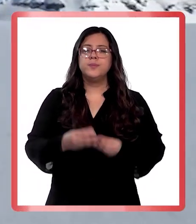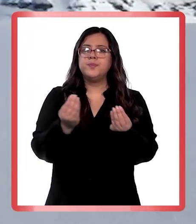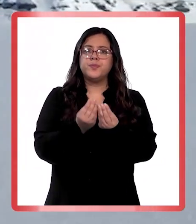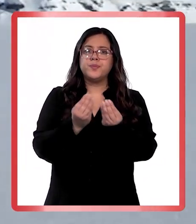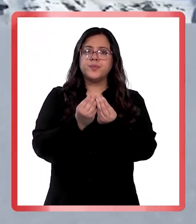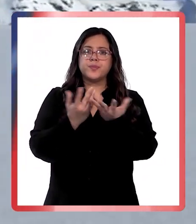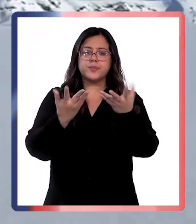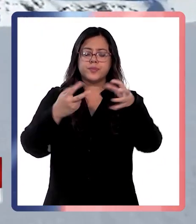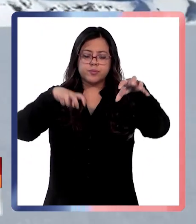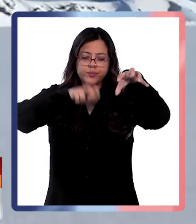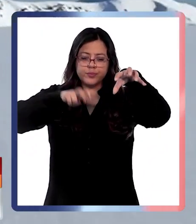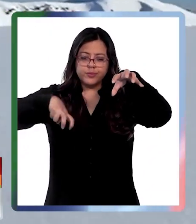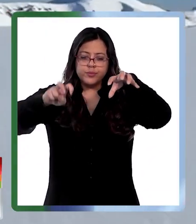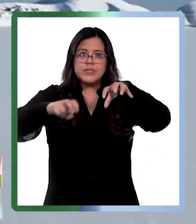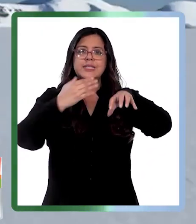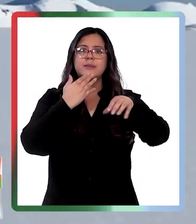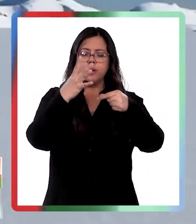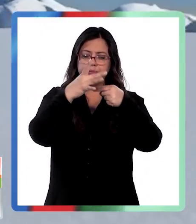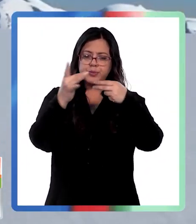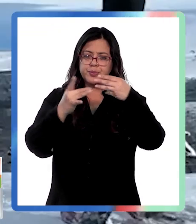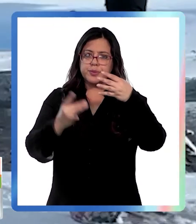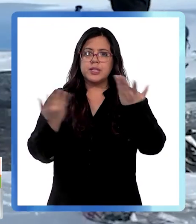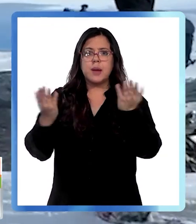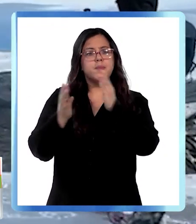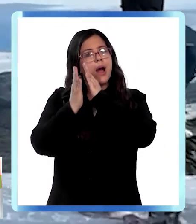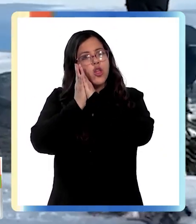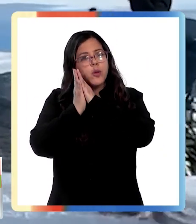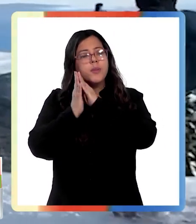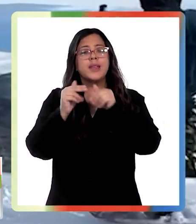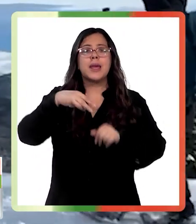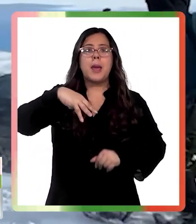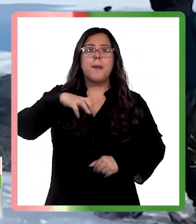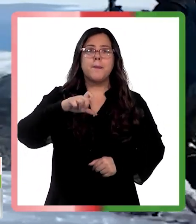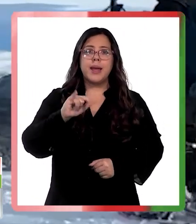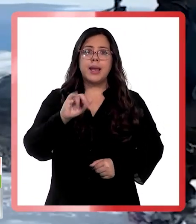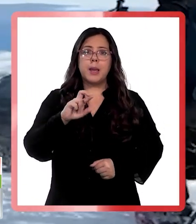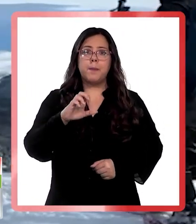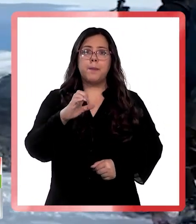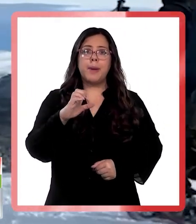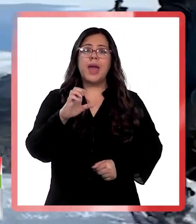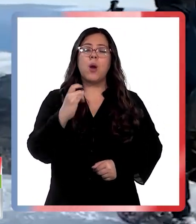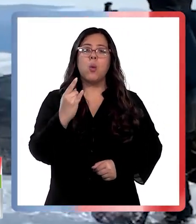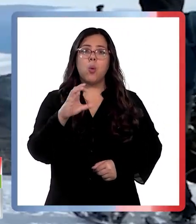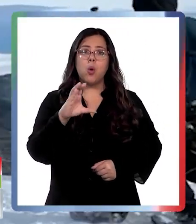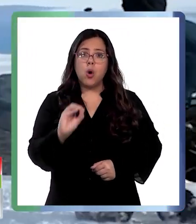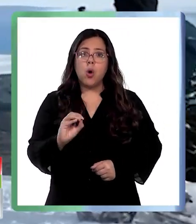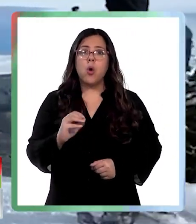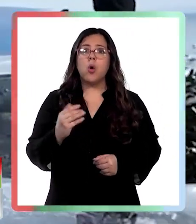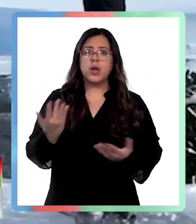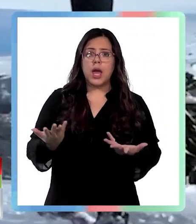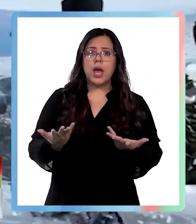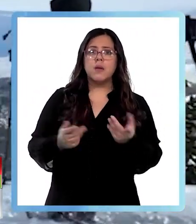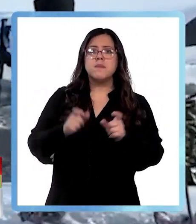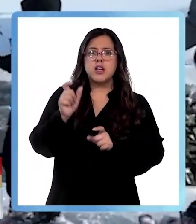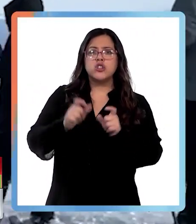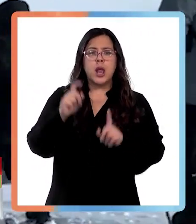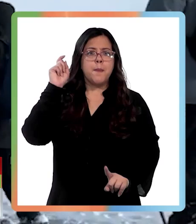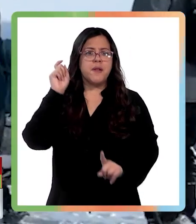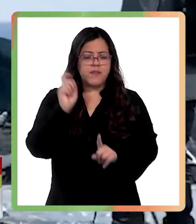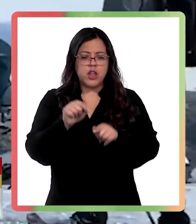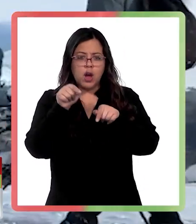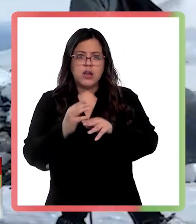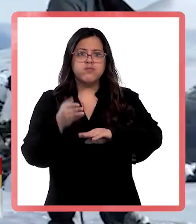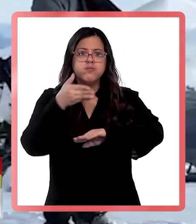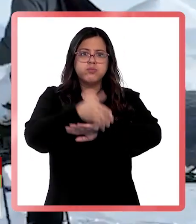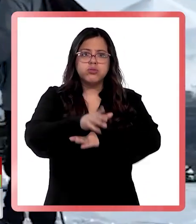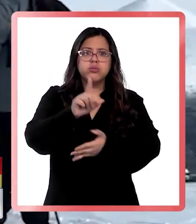Con una amplia gama de senderos y opciones de alojamiento, Melipeuco se ha transformado en el destino perfecto para quienes disfrutan de la montaña y el turismo aventura. Los